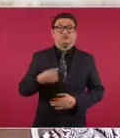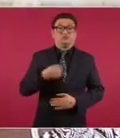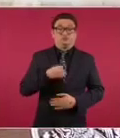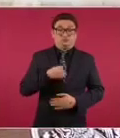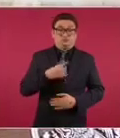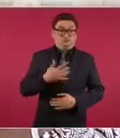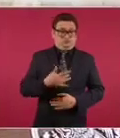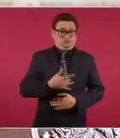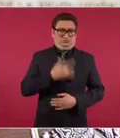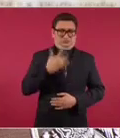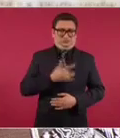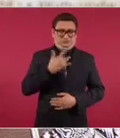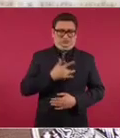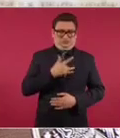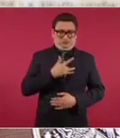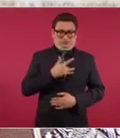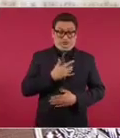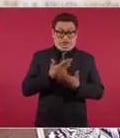participante de un movimiento